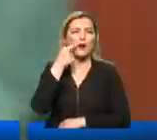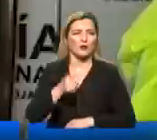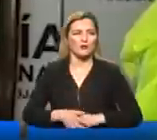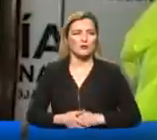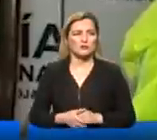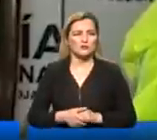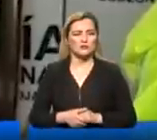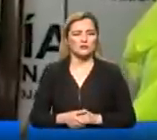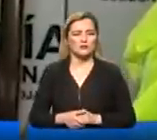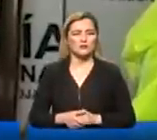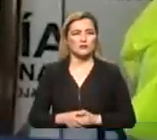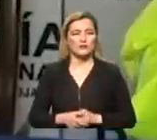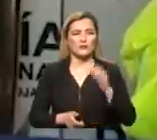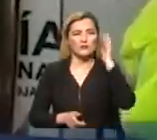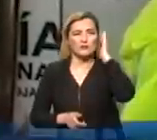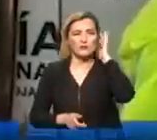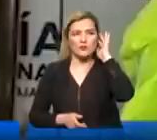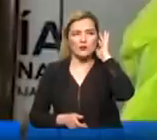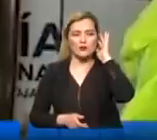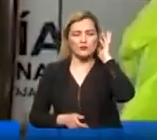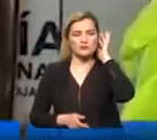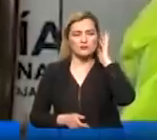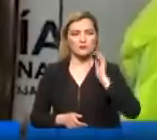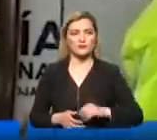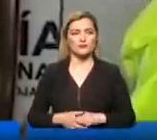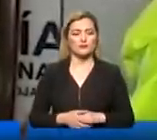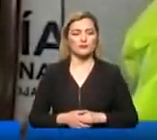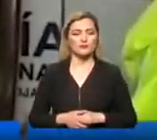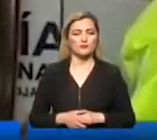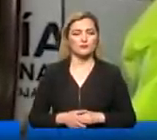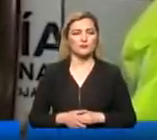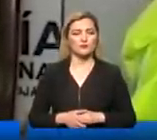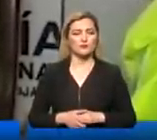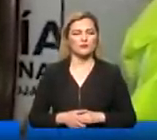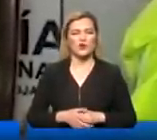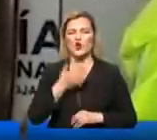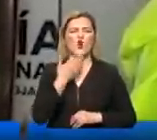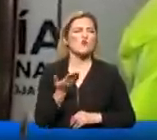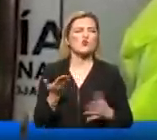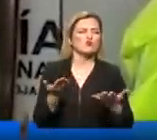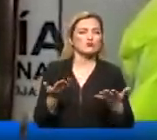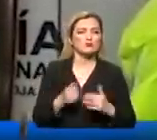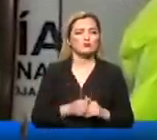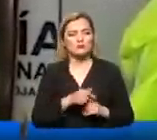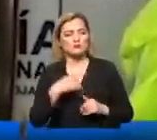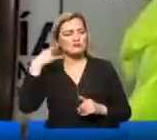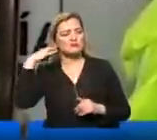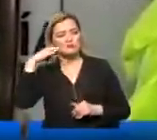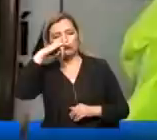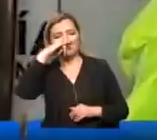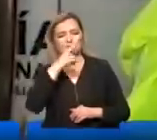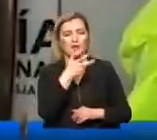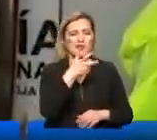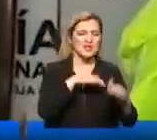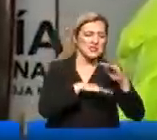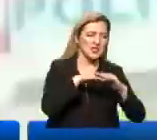progenitor. El modus operandi era la captación de niños y niñas de edades aproximadas de 13